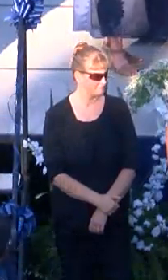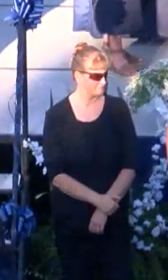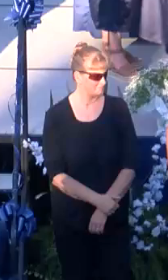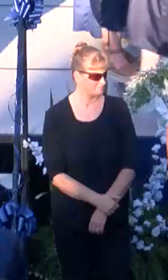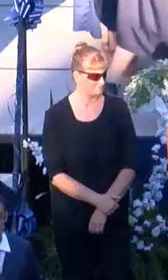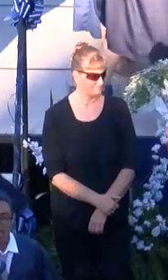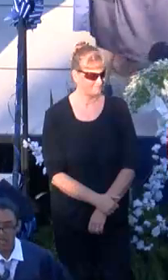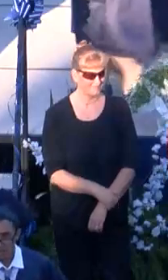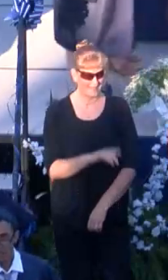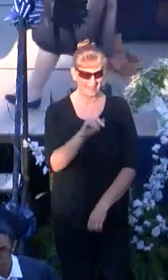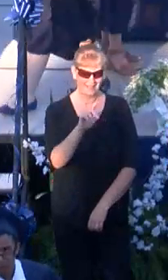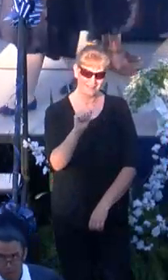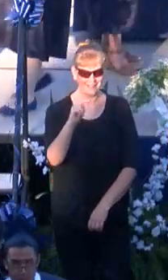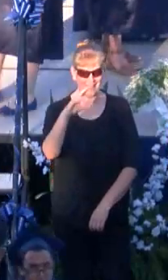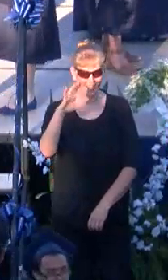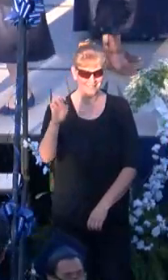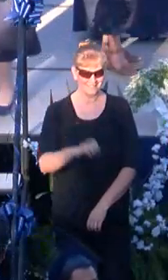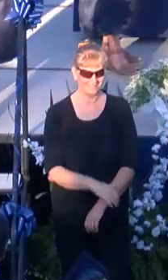Grant Smith.